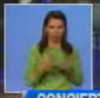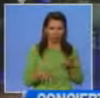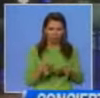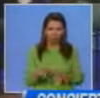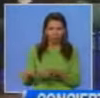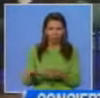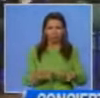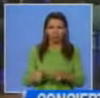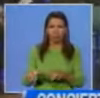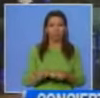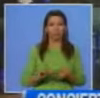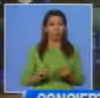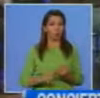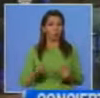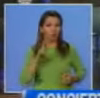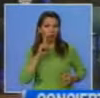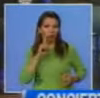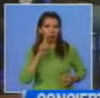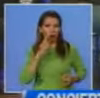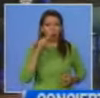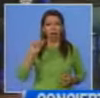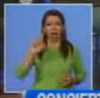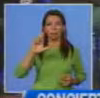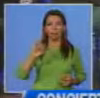se sumaba la voz de Alberto Plaza.